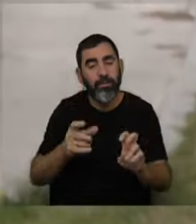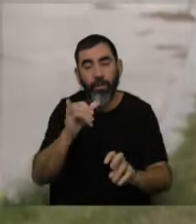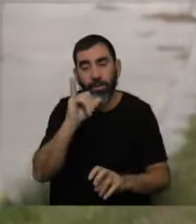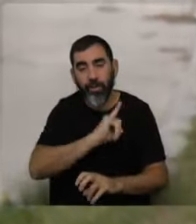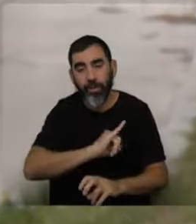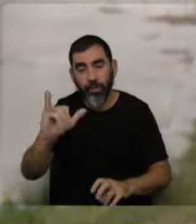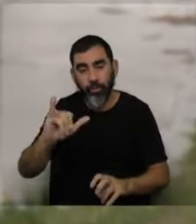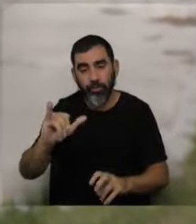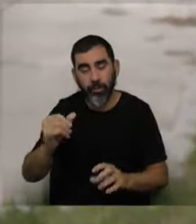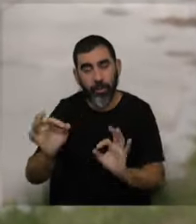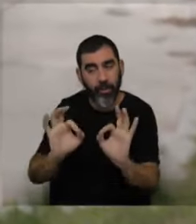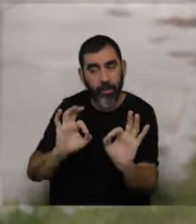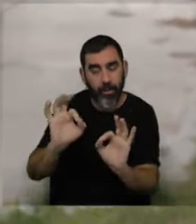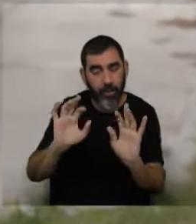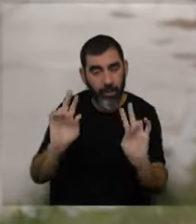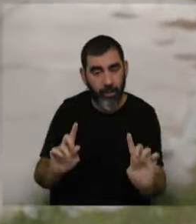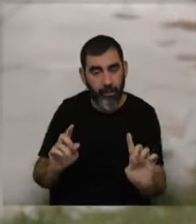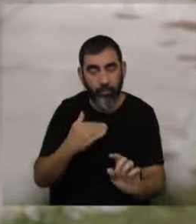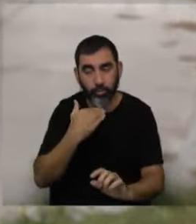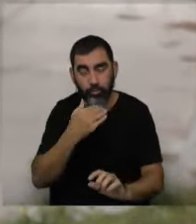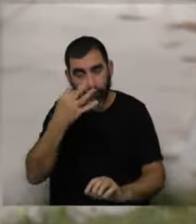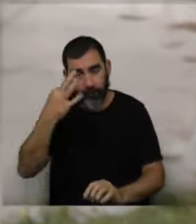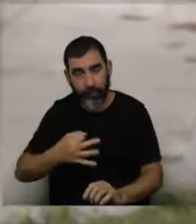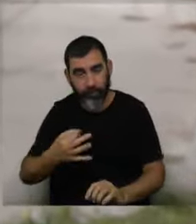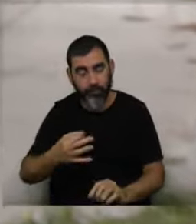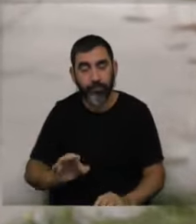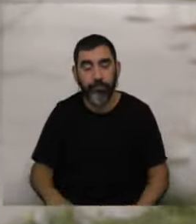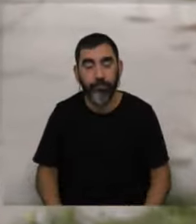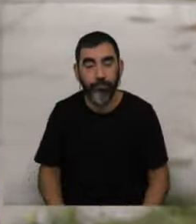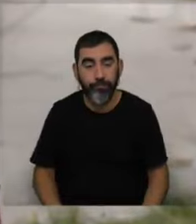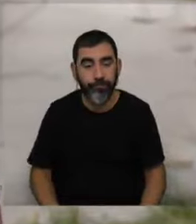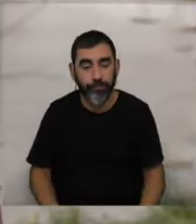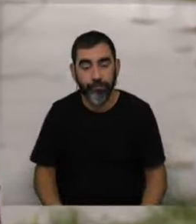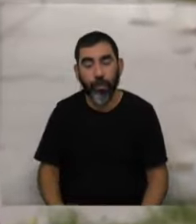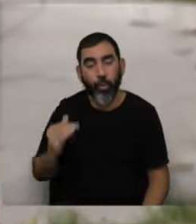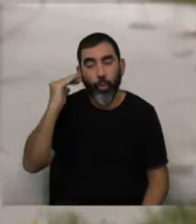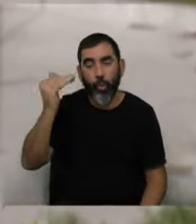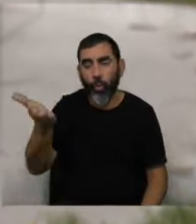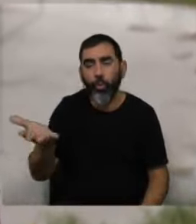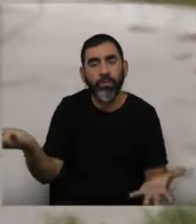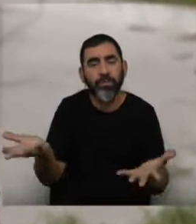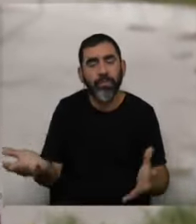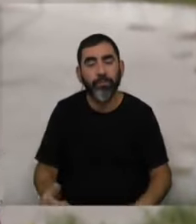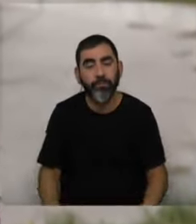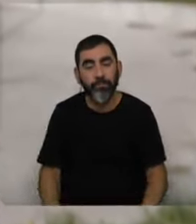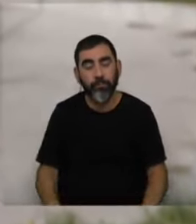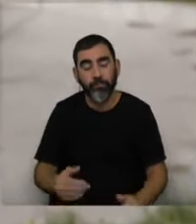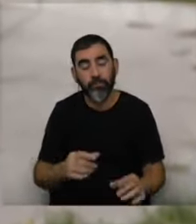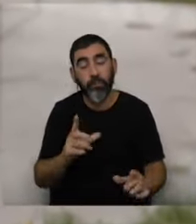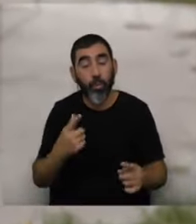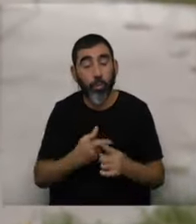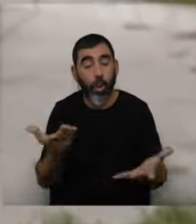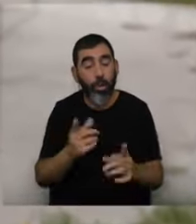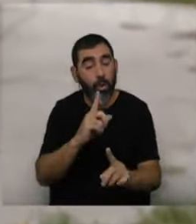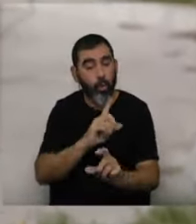denuncia delicada en principio que no se sabe hasta hasta dónde llega qué pasa con el docente actualmente sí es separado el cargo de